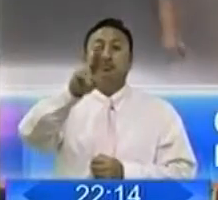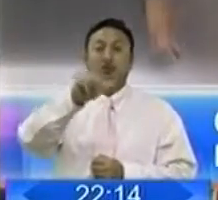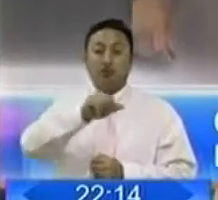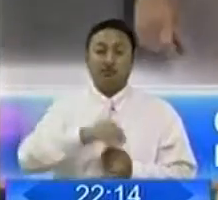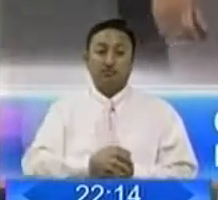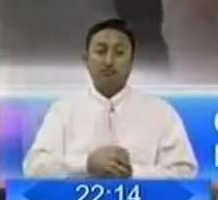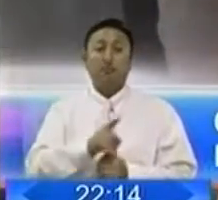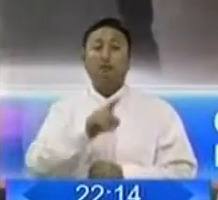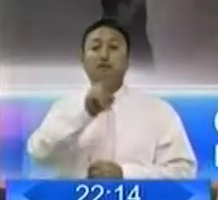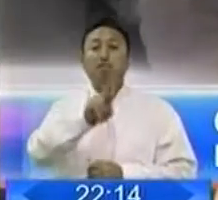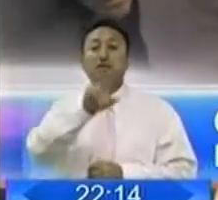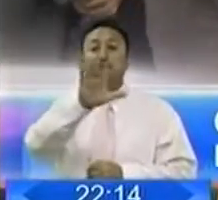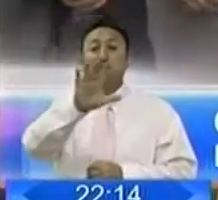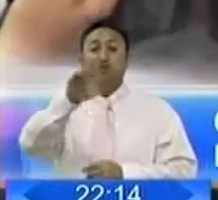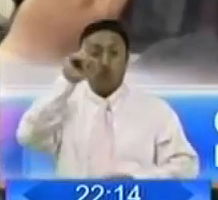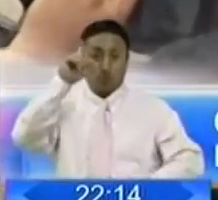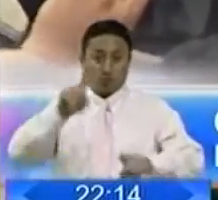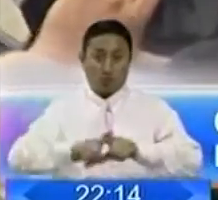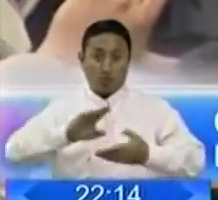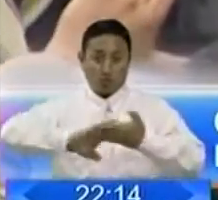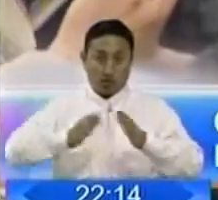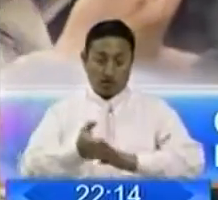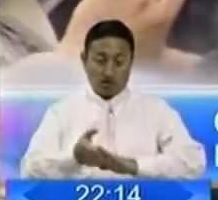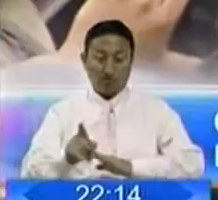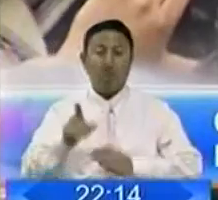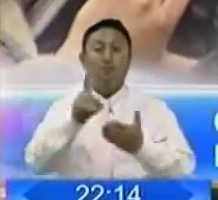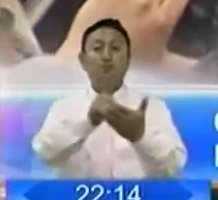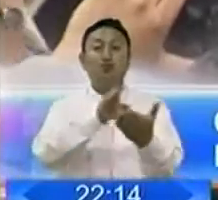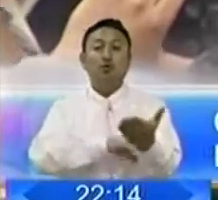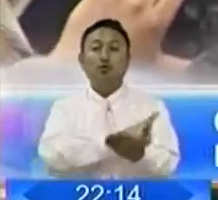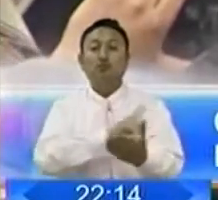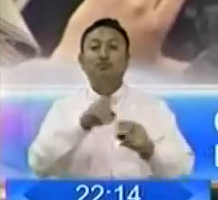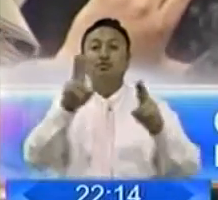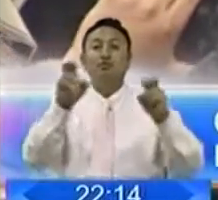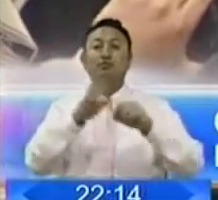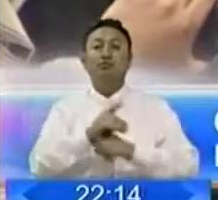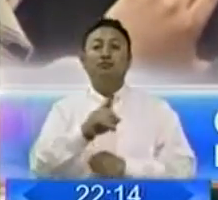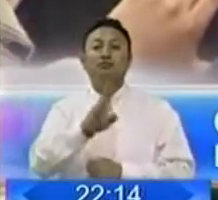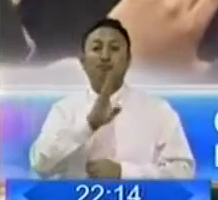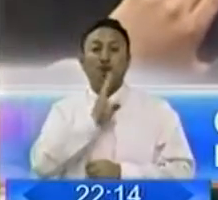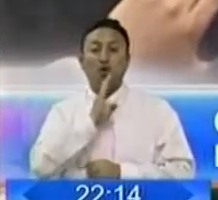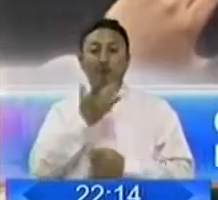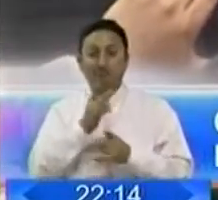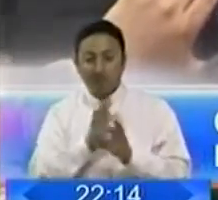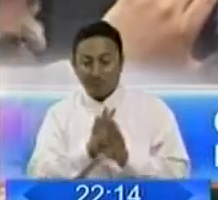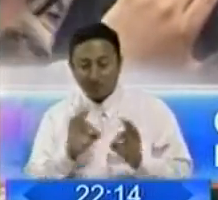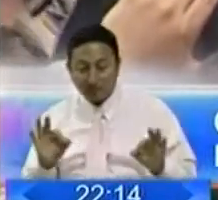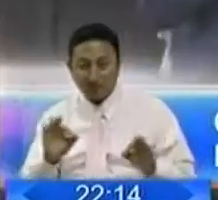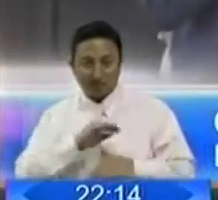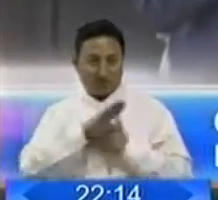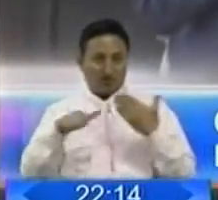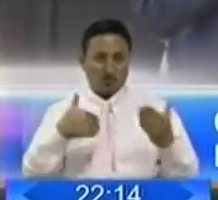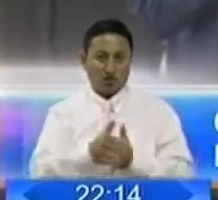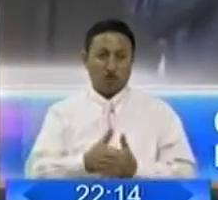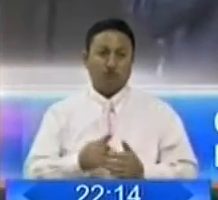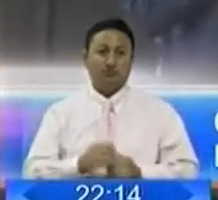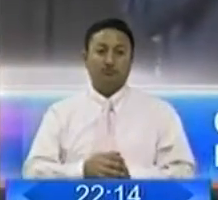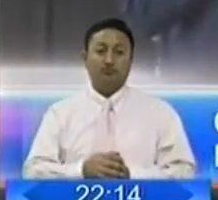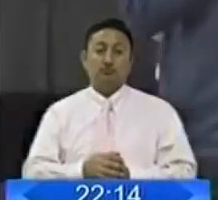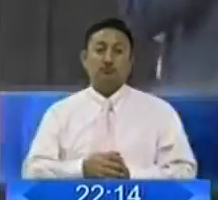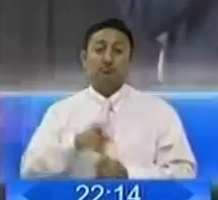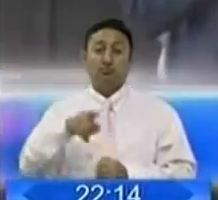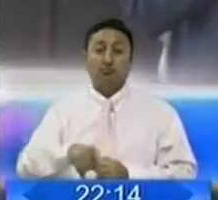25 convenios comunitarios del proyecto denominado Agua y Saneamiento para Todos. De apoyarnos en